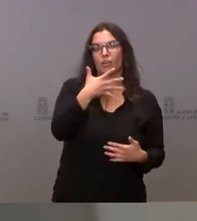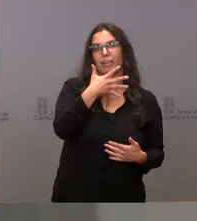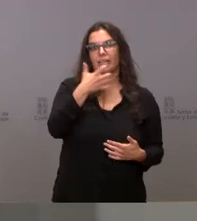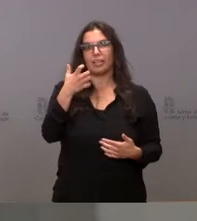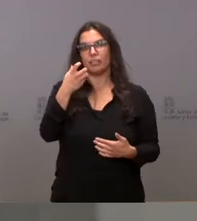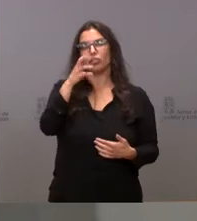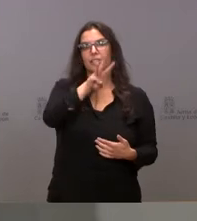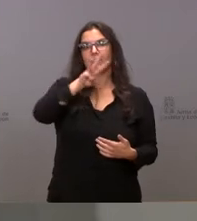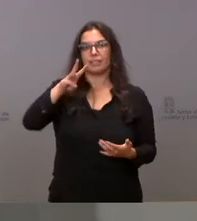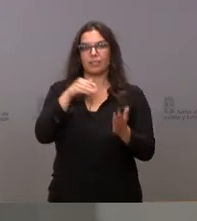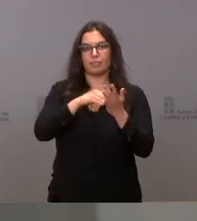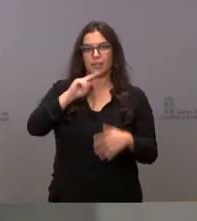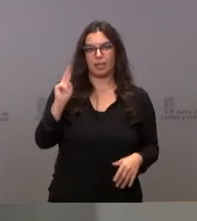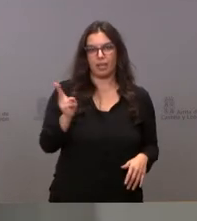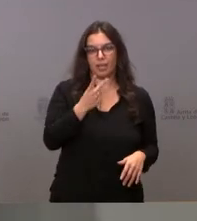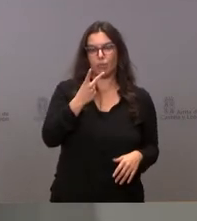1.533.265